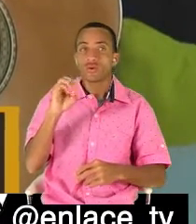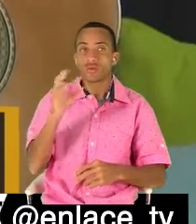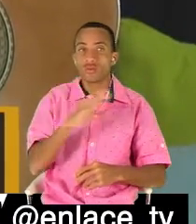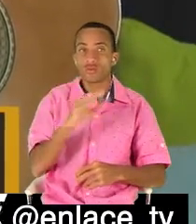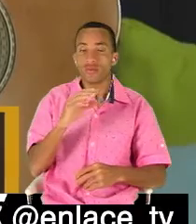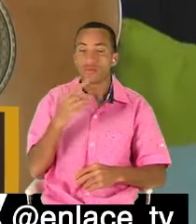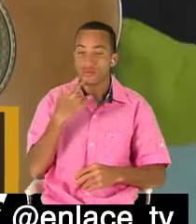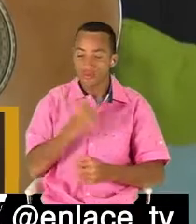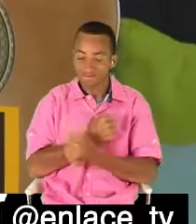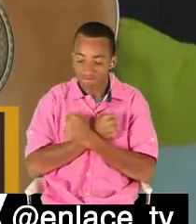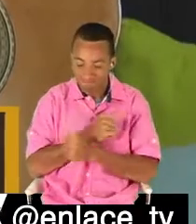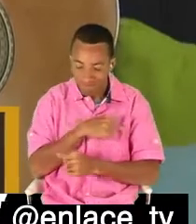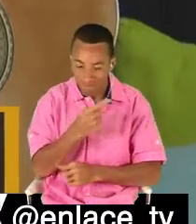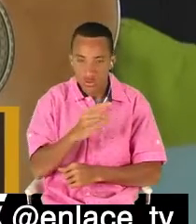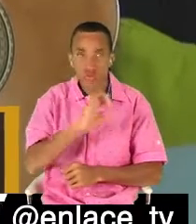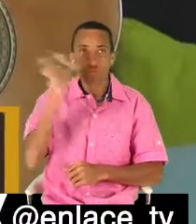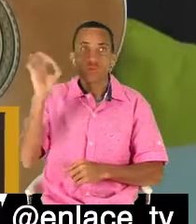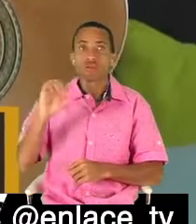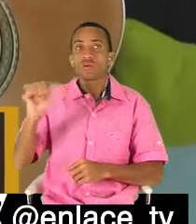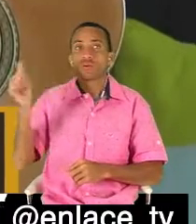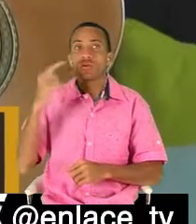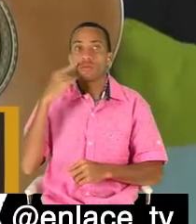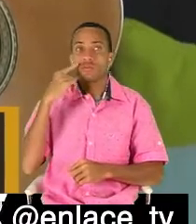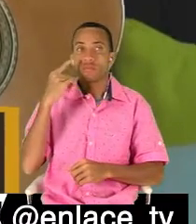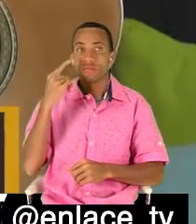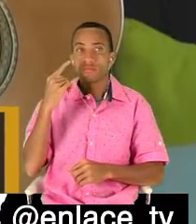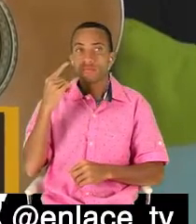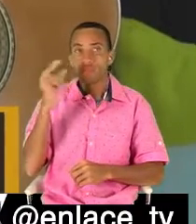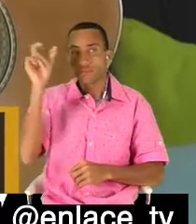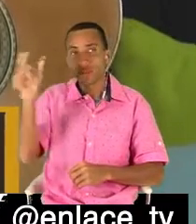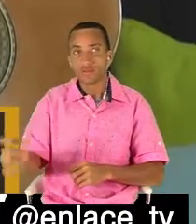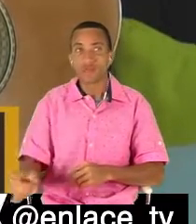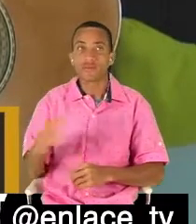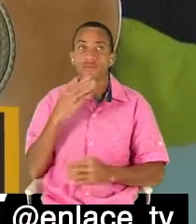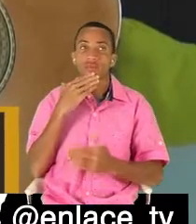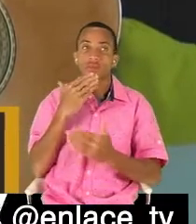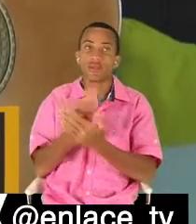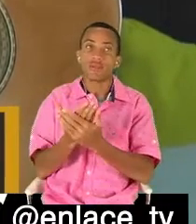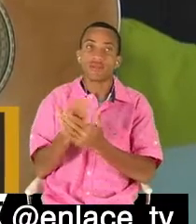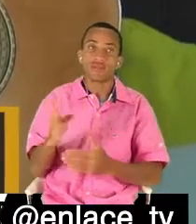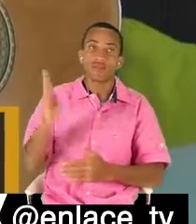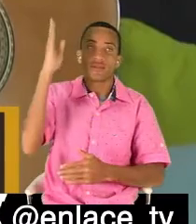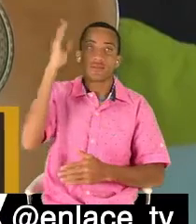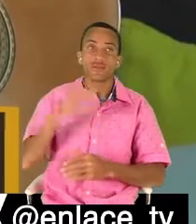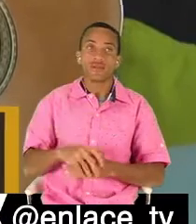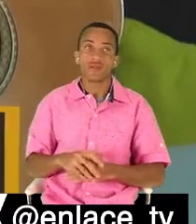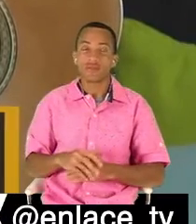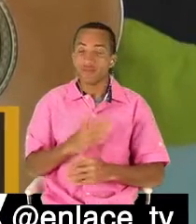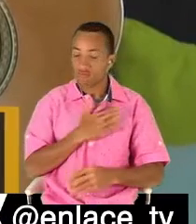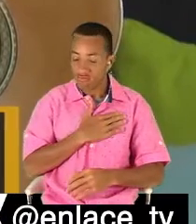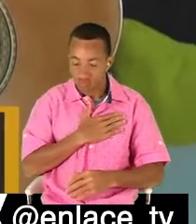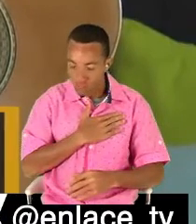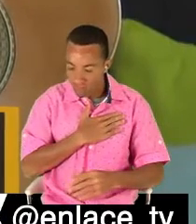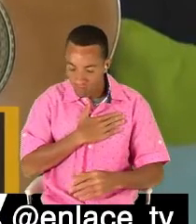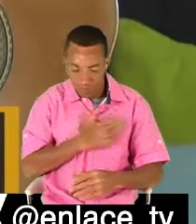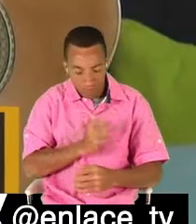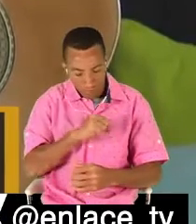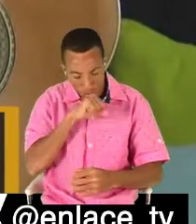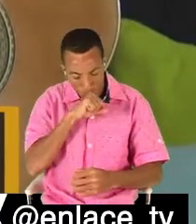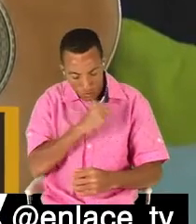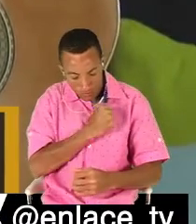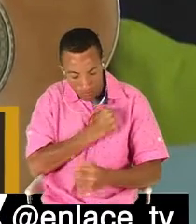Había otra persona que la estaba cantando también, pero gracias a Dios sí, pues hice con entrega y